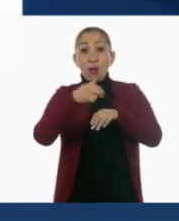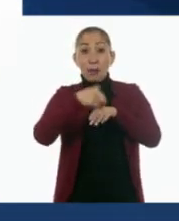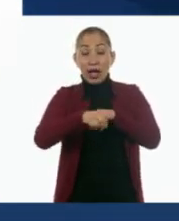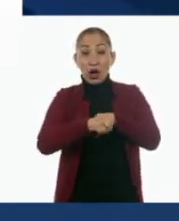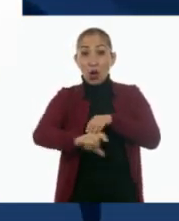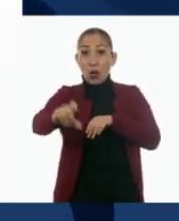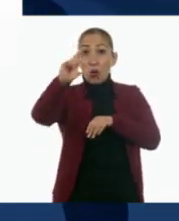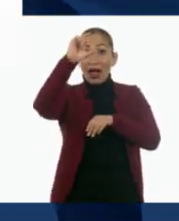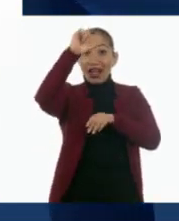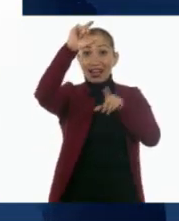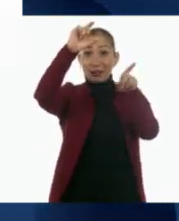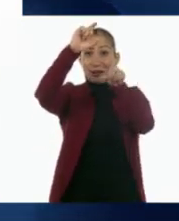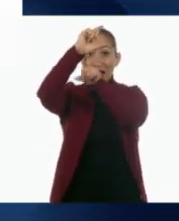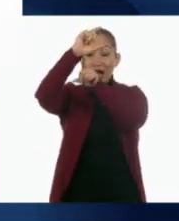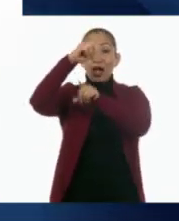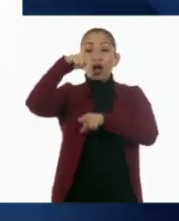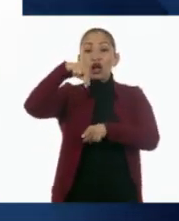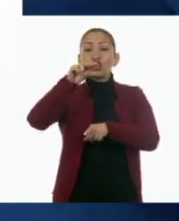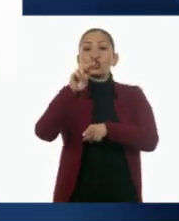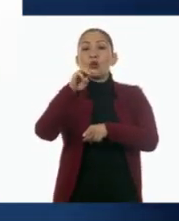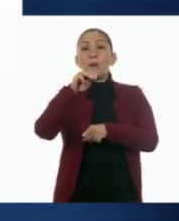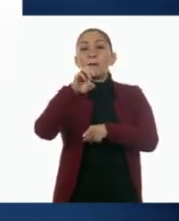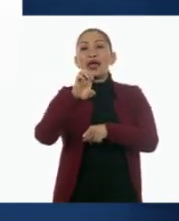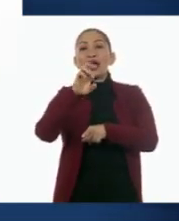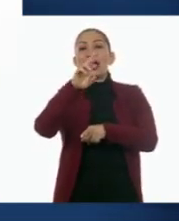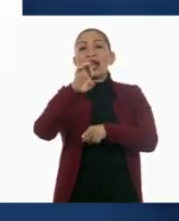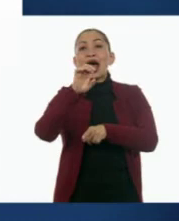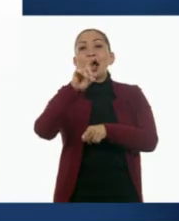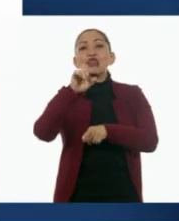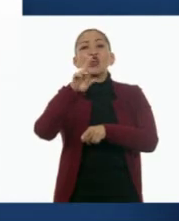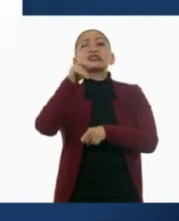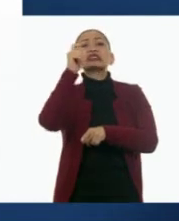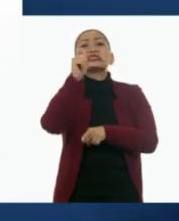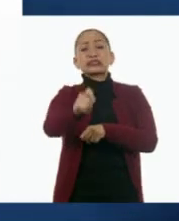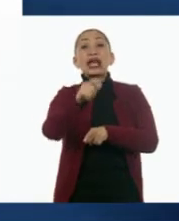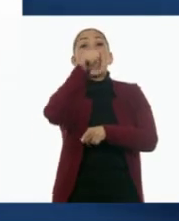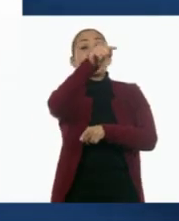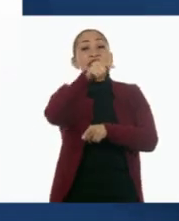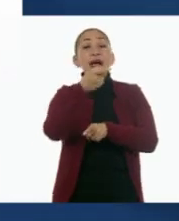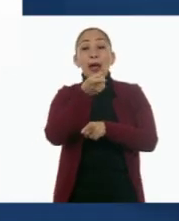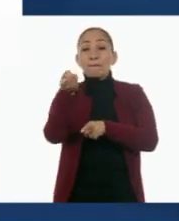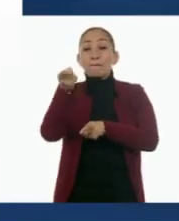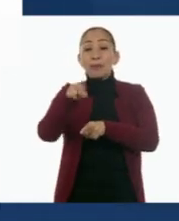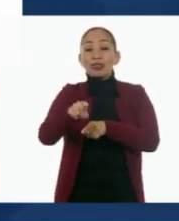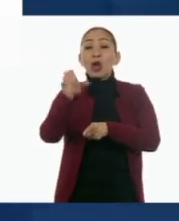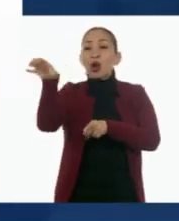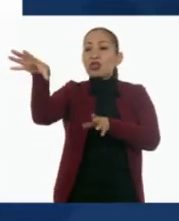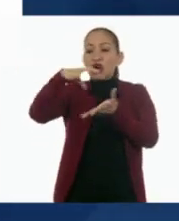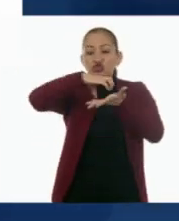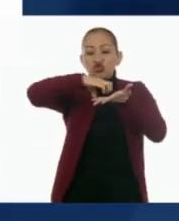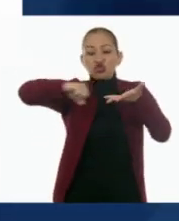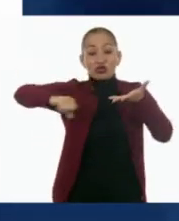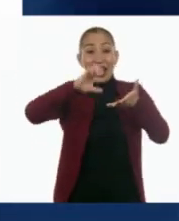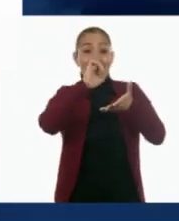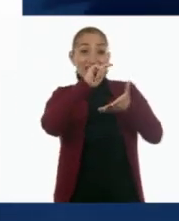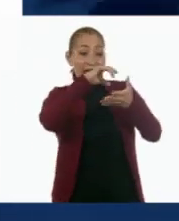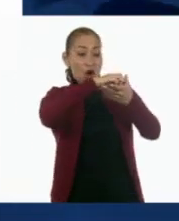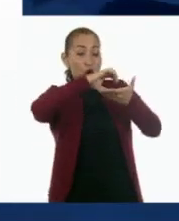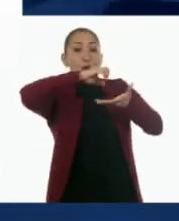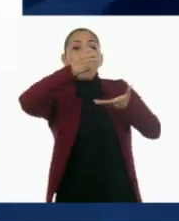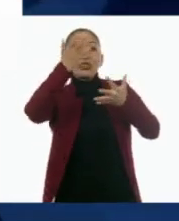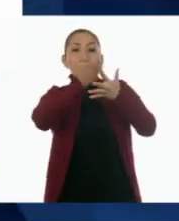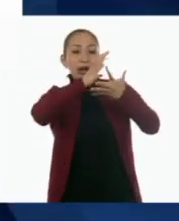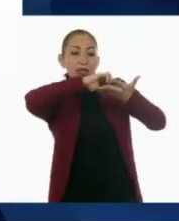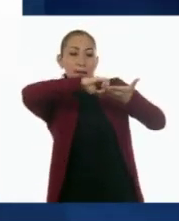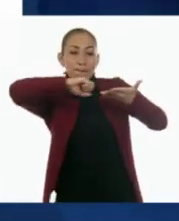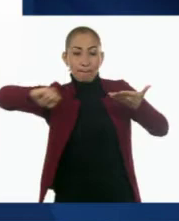escribíamos arriba es el numerador, uh-huh, y que ese nos indica las partes que tomamos del entero. La parte de